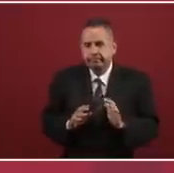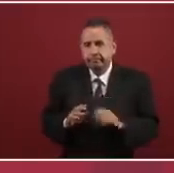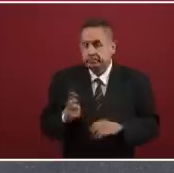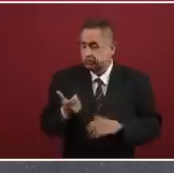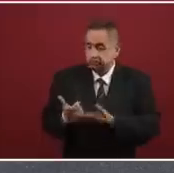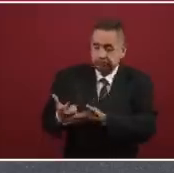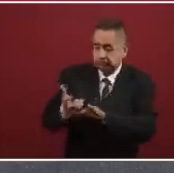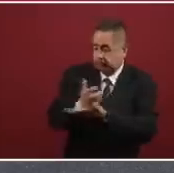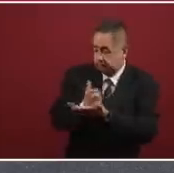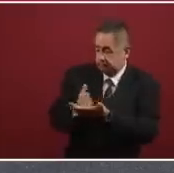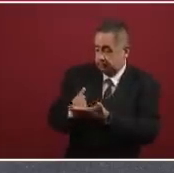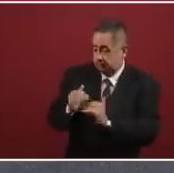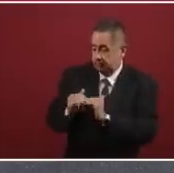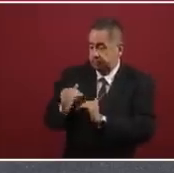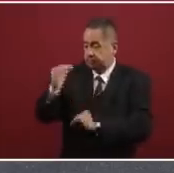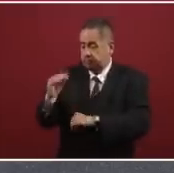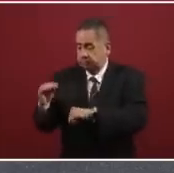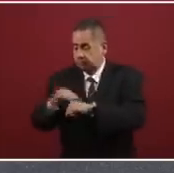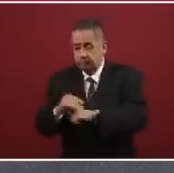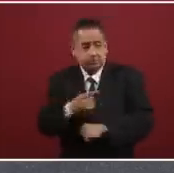salario,